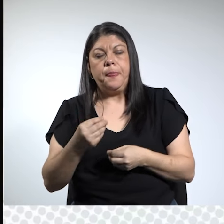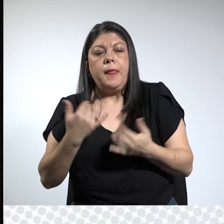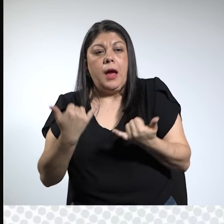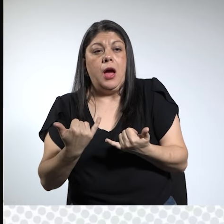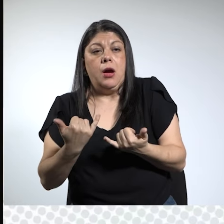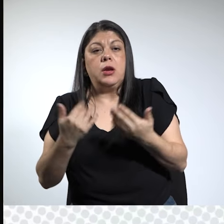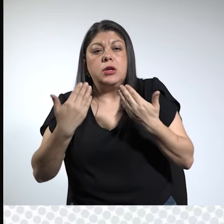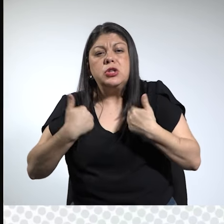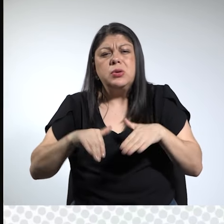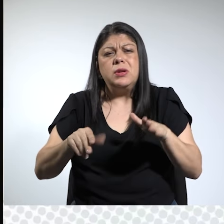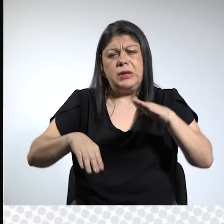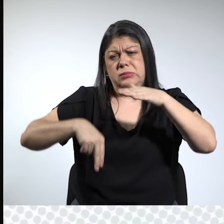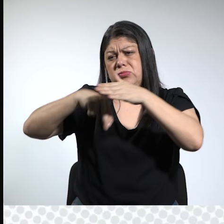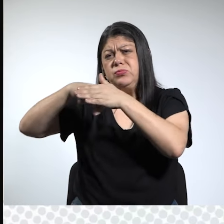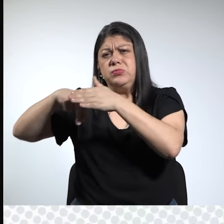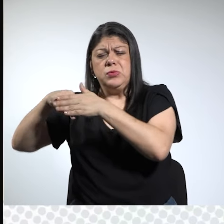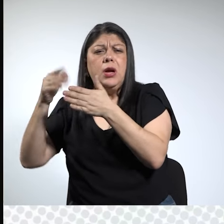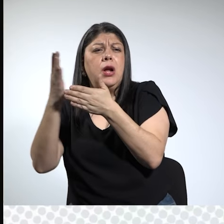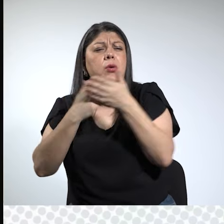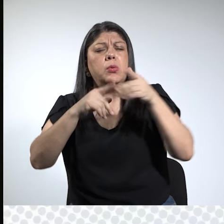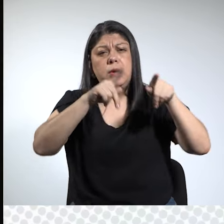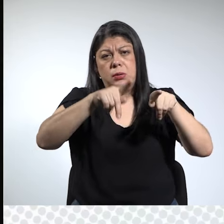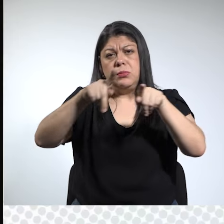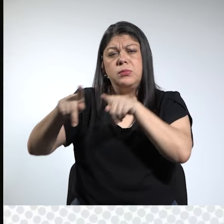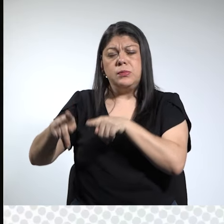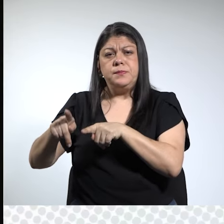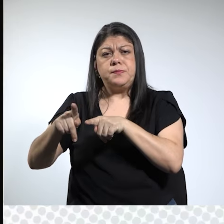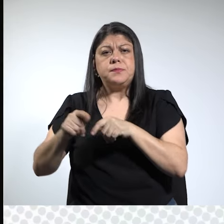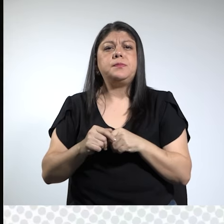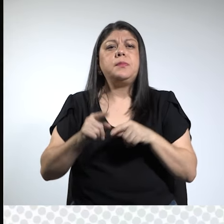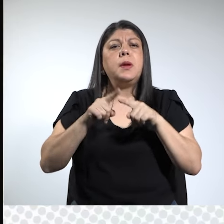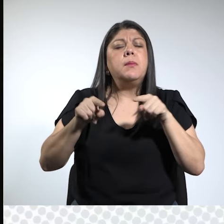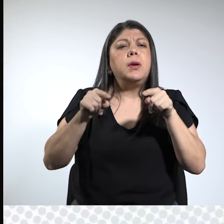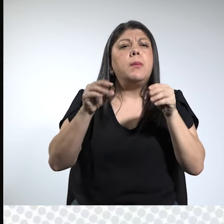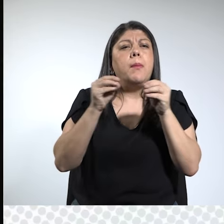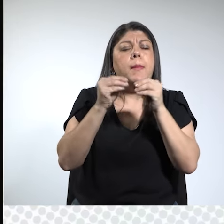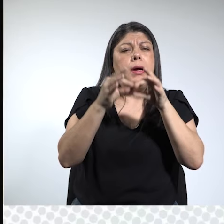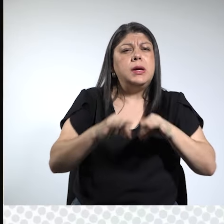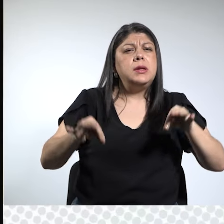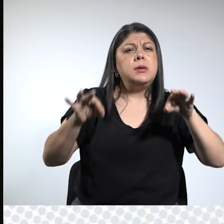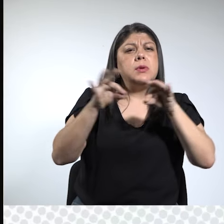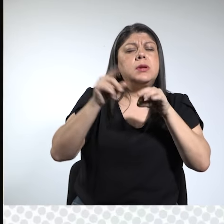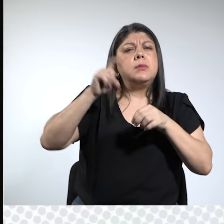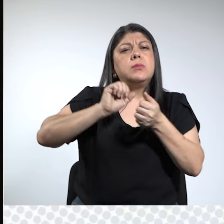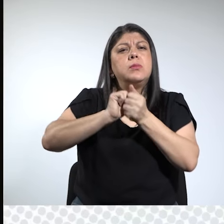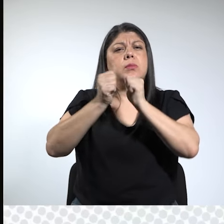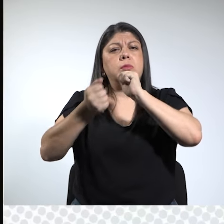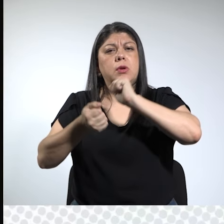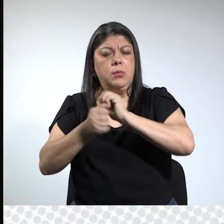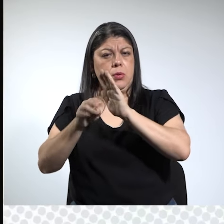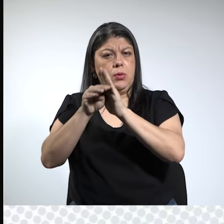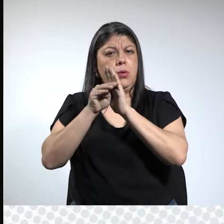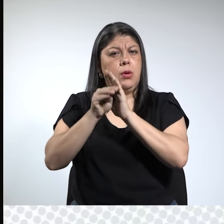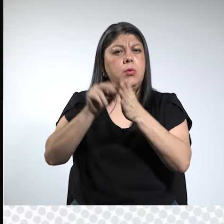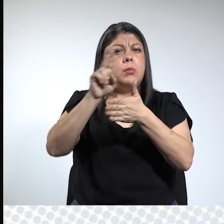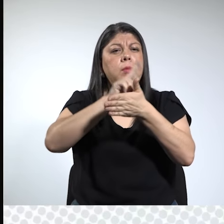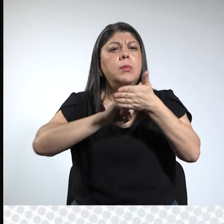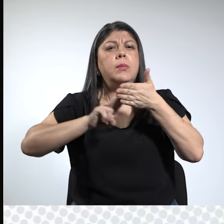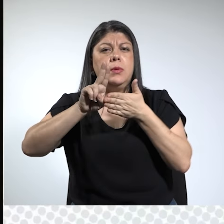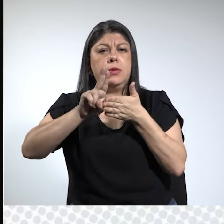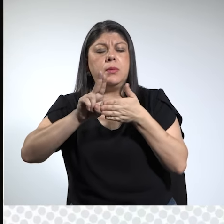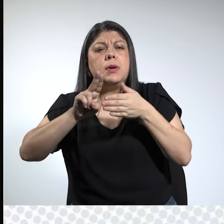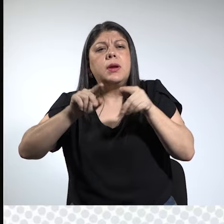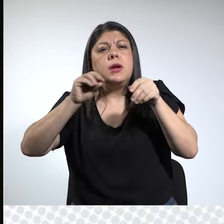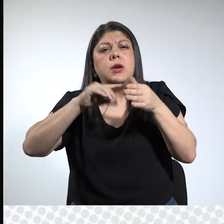cierto nivel de restricción ahí. Pero más importante que eso, tenemos que cambiar el modelo que tenemos en las universidades para que sea un